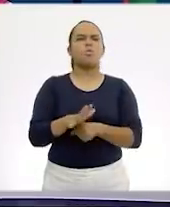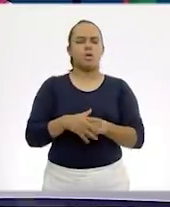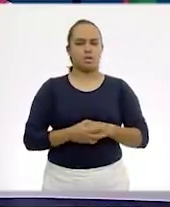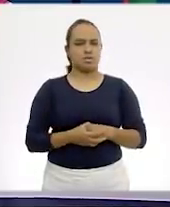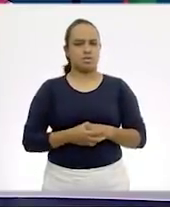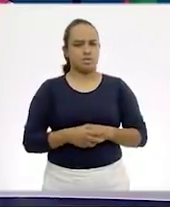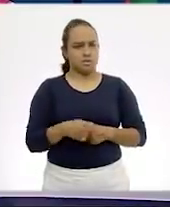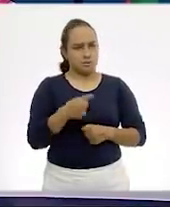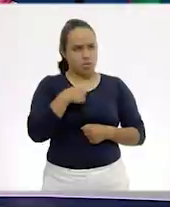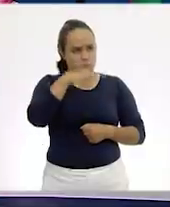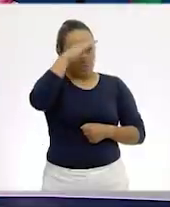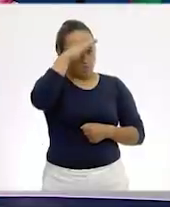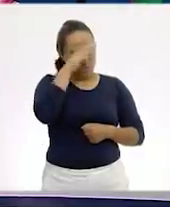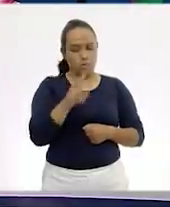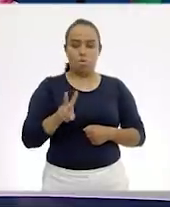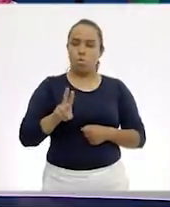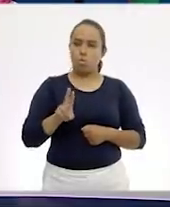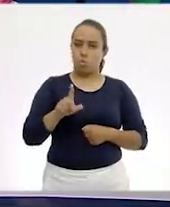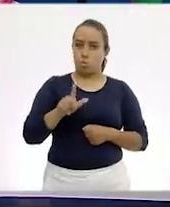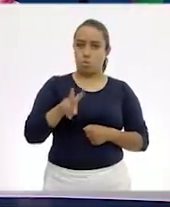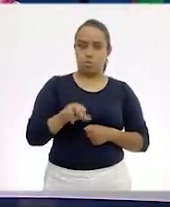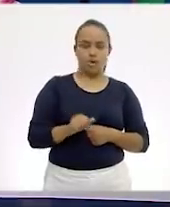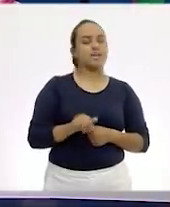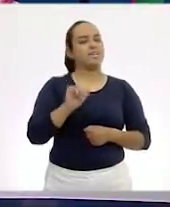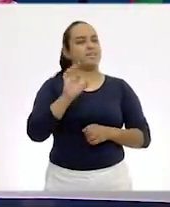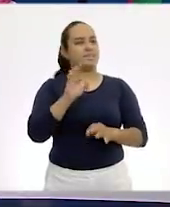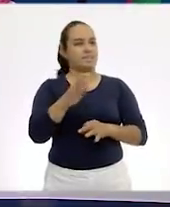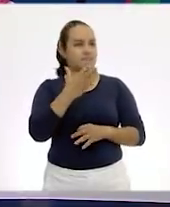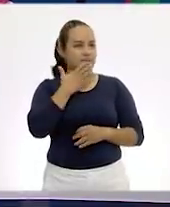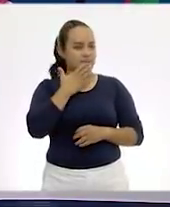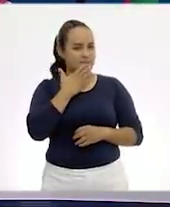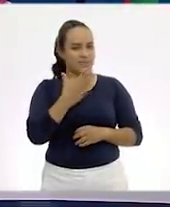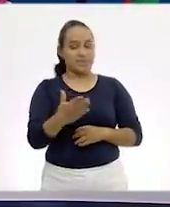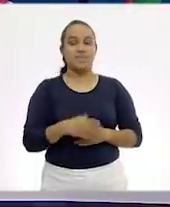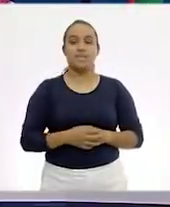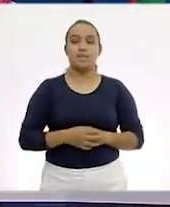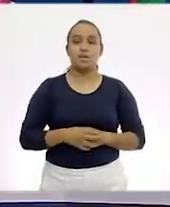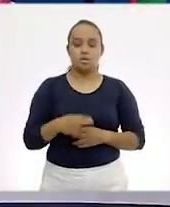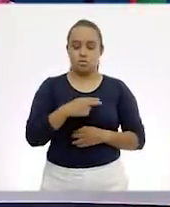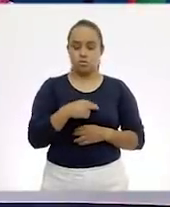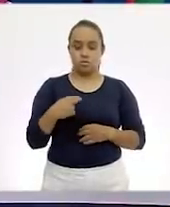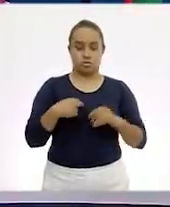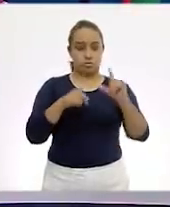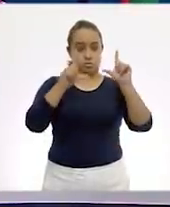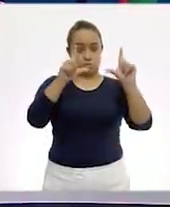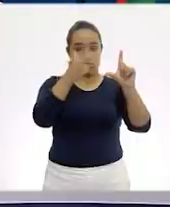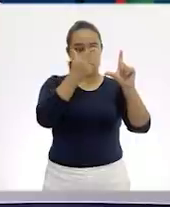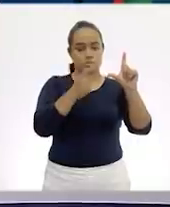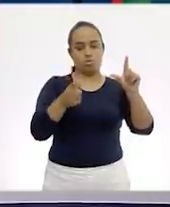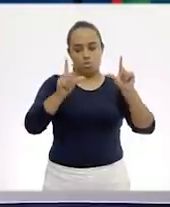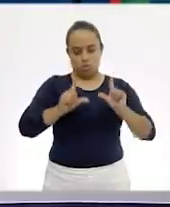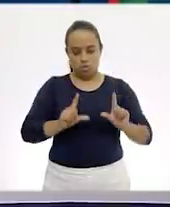Creo que es la vulva. Perfecto. ¿Sí? Exactamente. Entonces lo vamos a colocar abajo de la vulva.